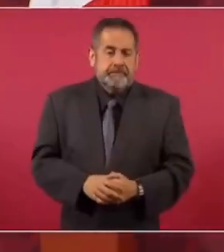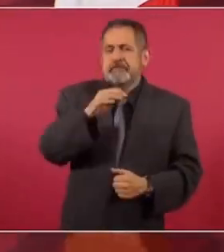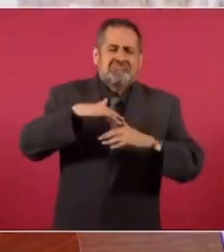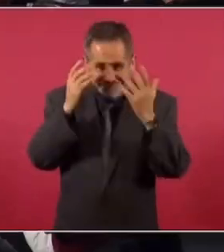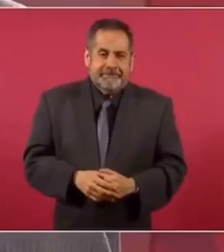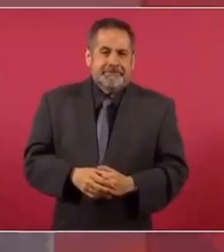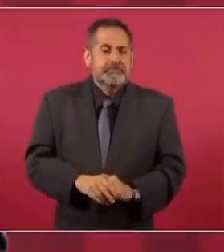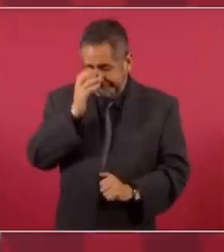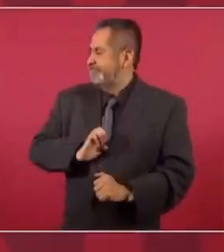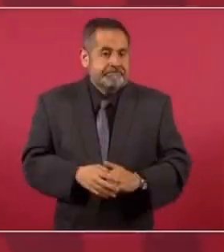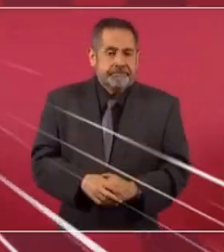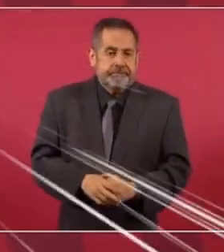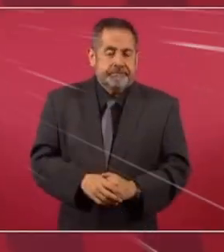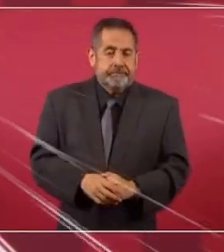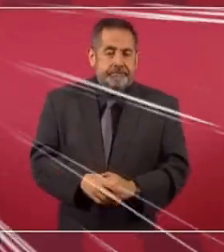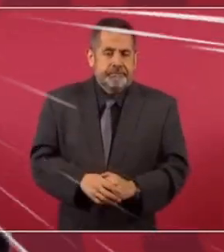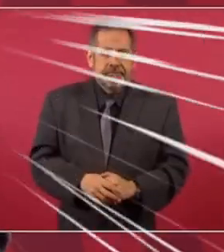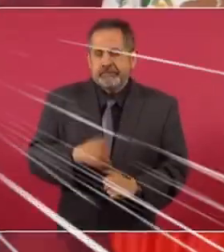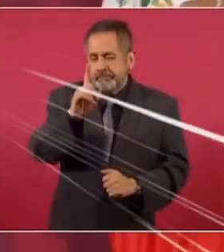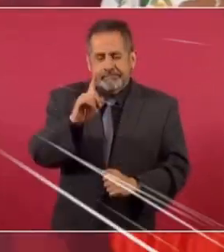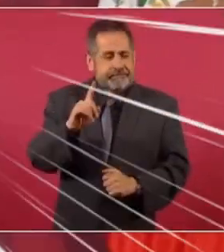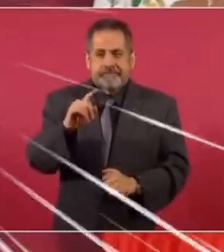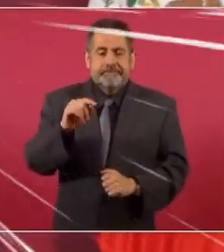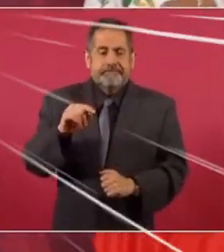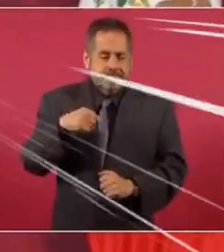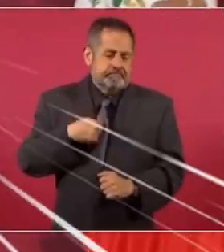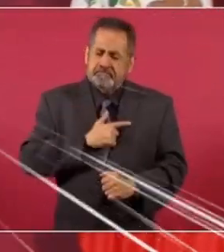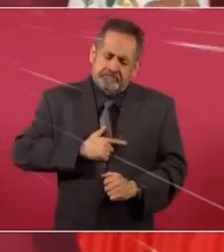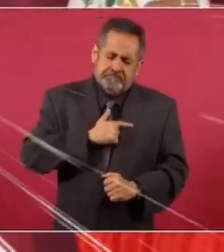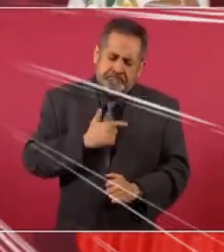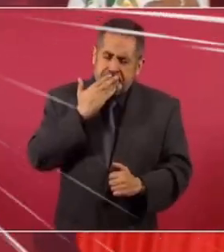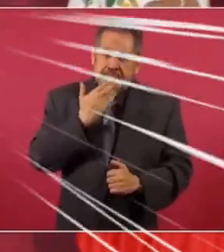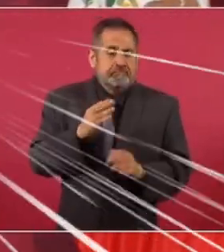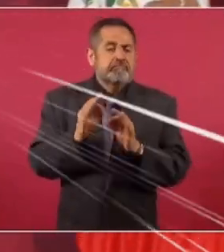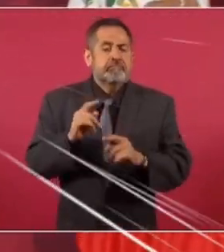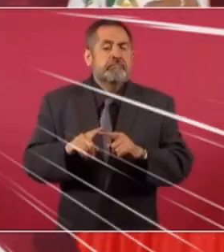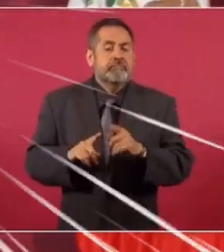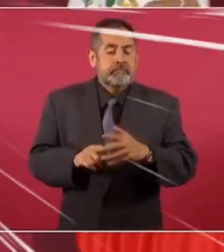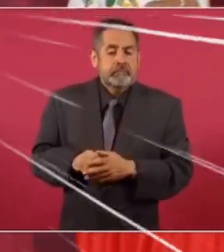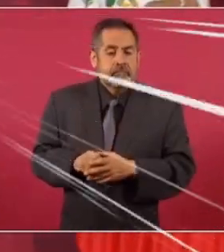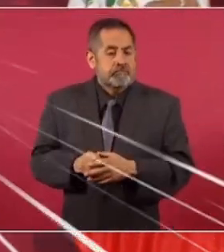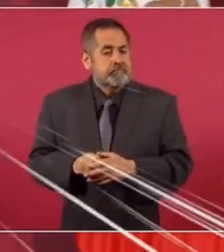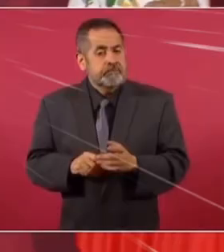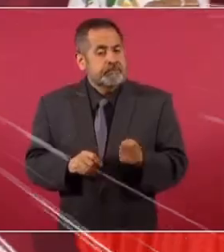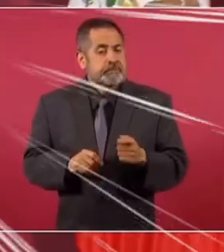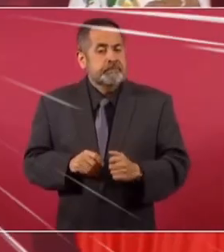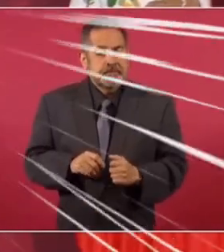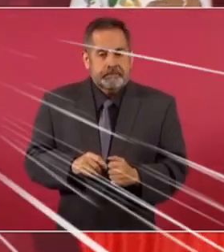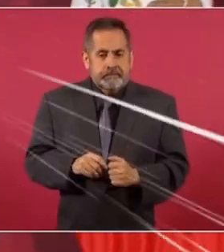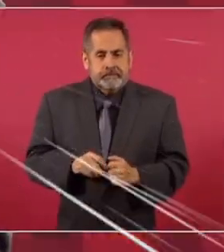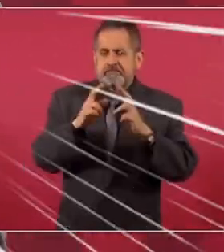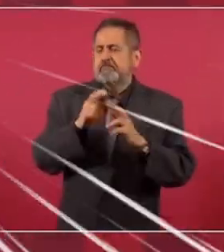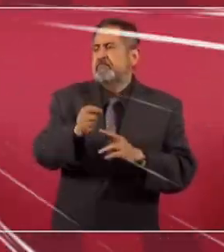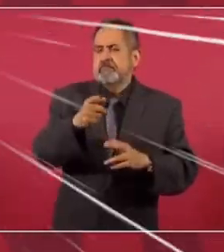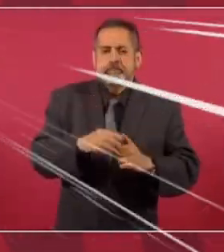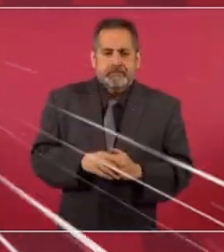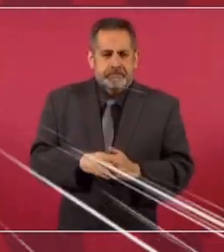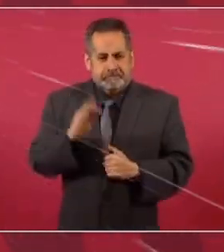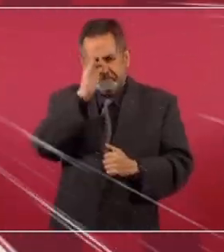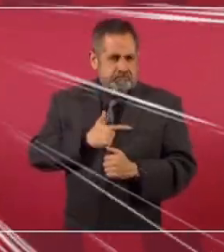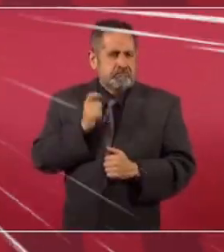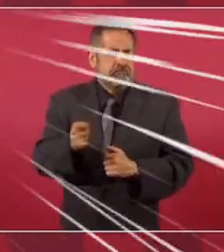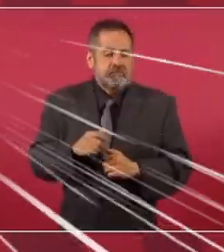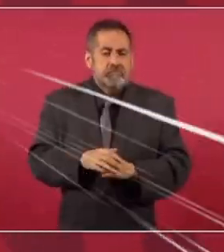Unos momentos después. A mí uno de los actos que más me gusta de la ceremonia religiosa, la